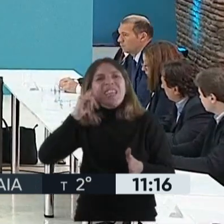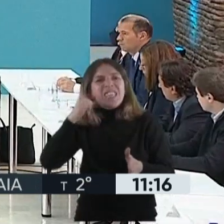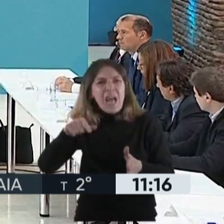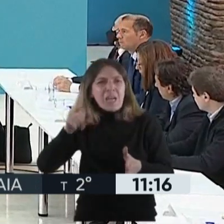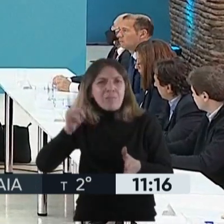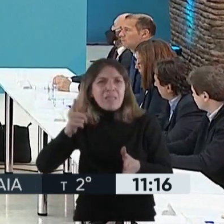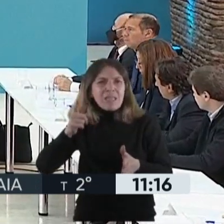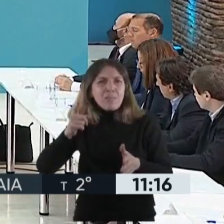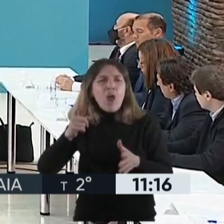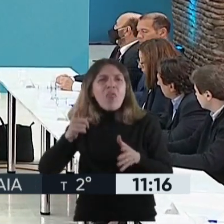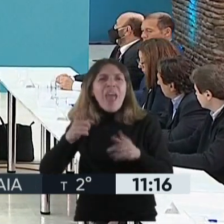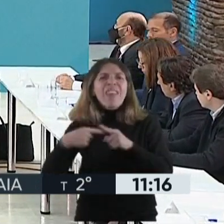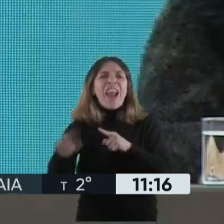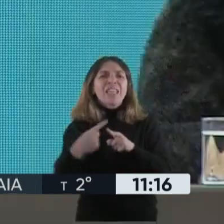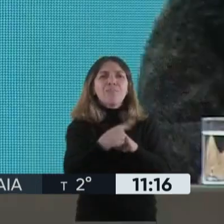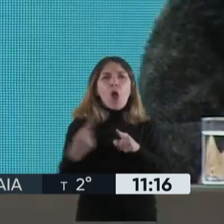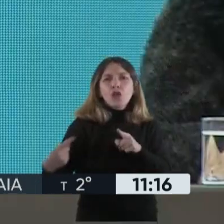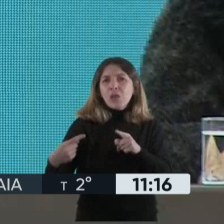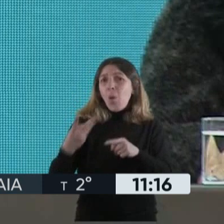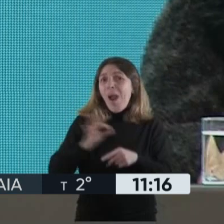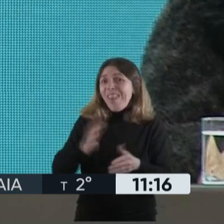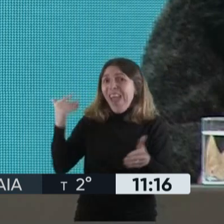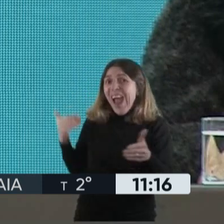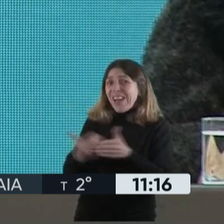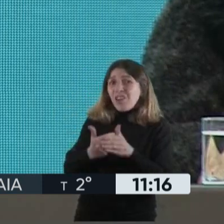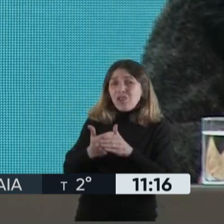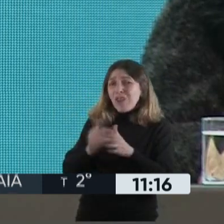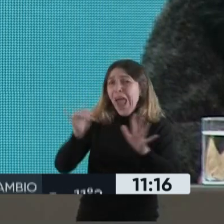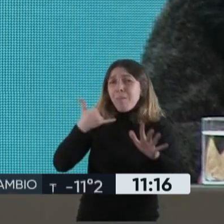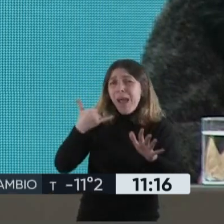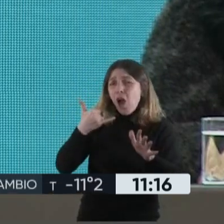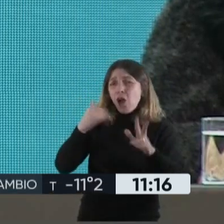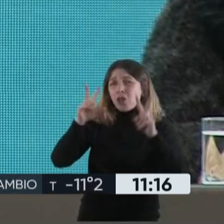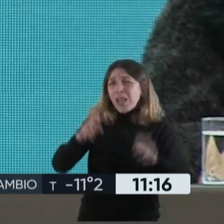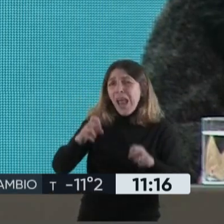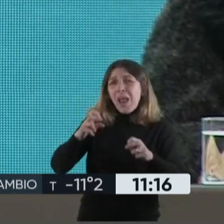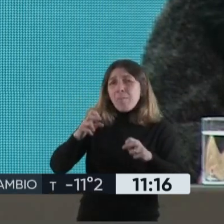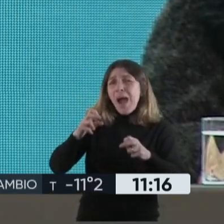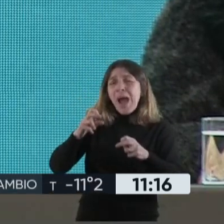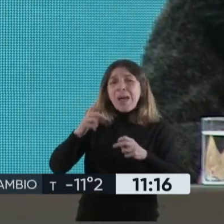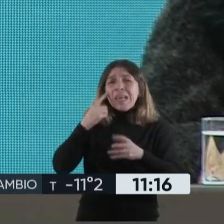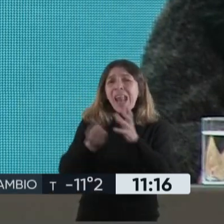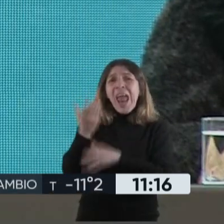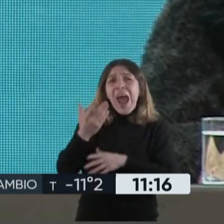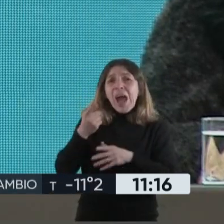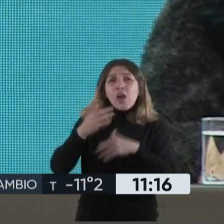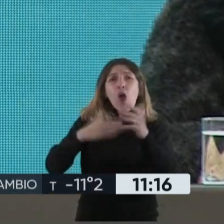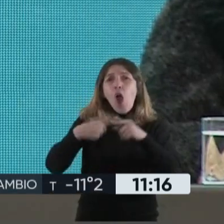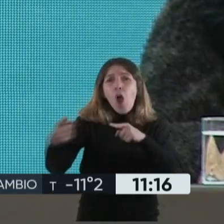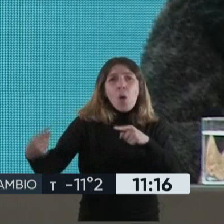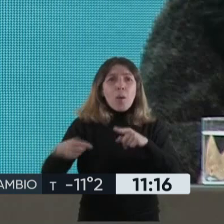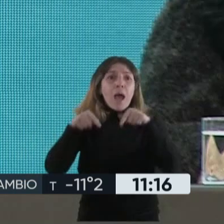de transporte de los últimos 40 años, que no solamente nos va a poner ante el mundo en una situación de mayor